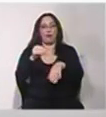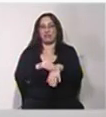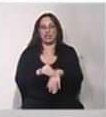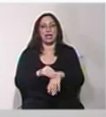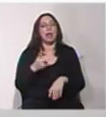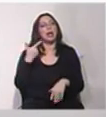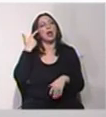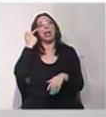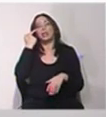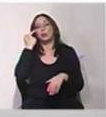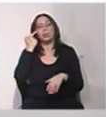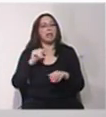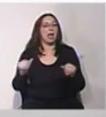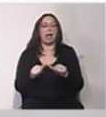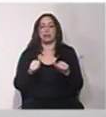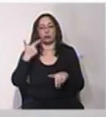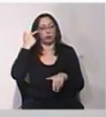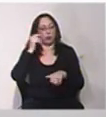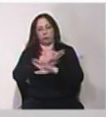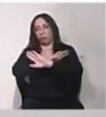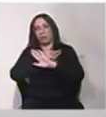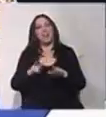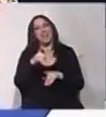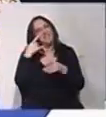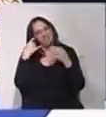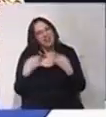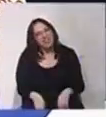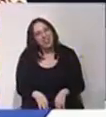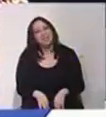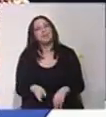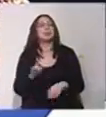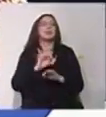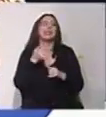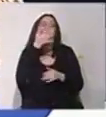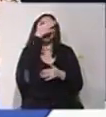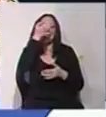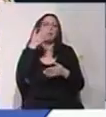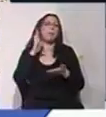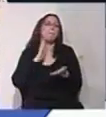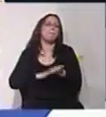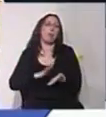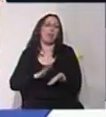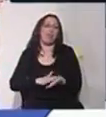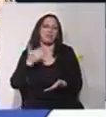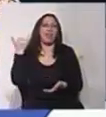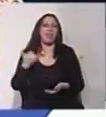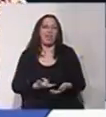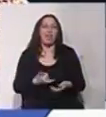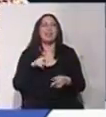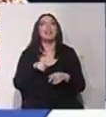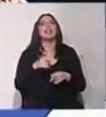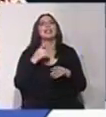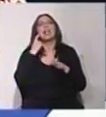suicida se suicida. Está, ¿esto es cierto? No, está científicamente comprobado que no. De hecho, es un predictor